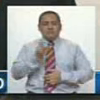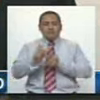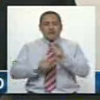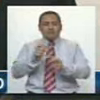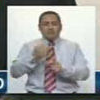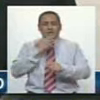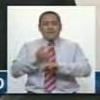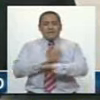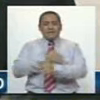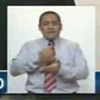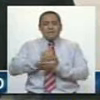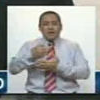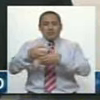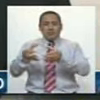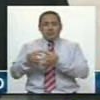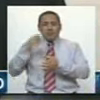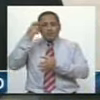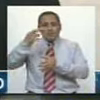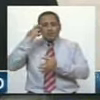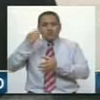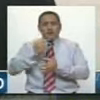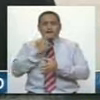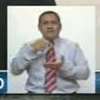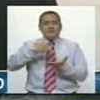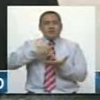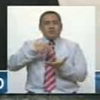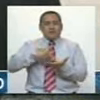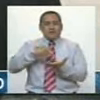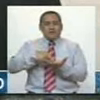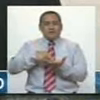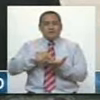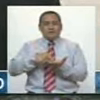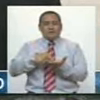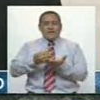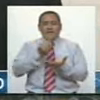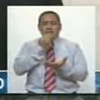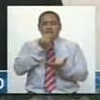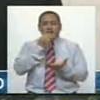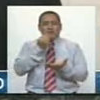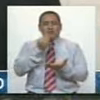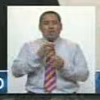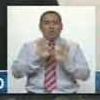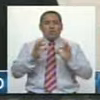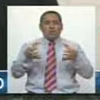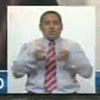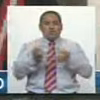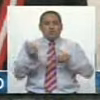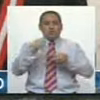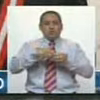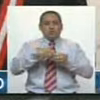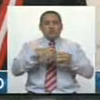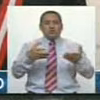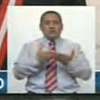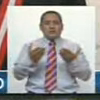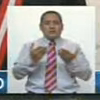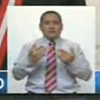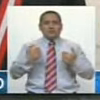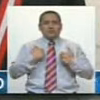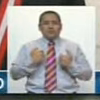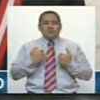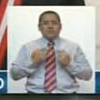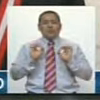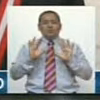personas que están financiando un partido político que son deudores alimentarios o pertenecen a RERAM. Y yo